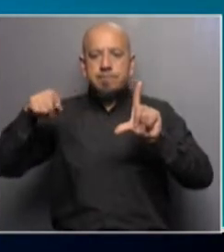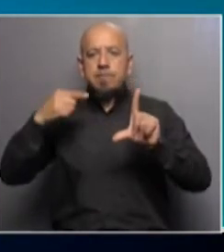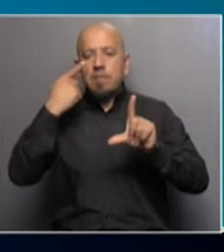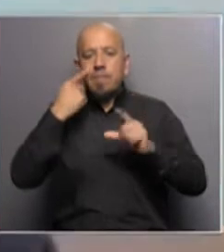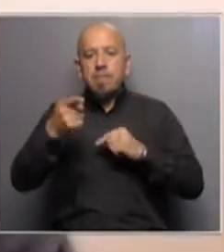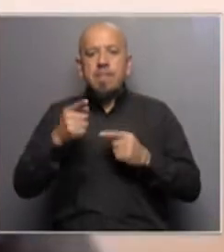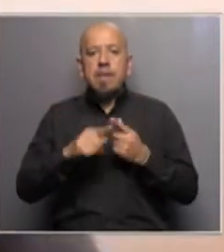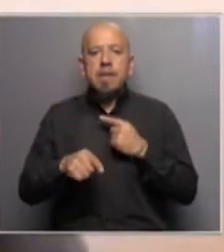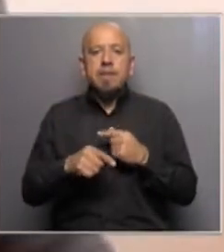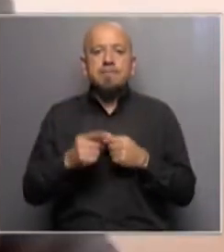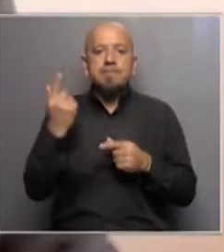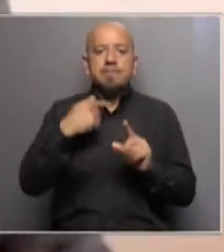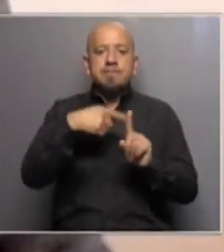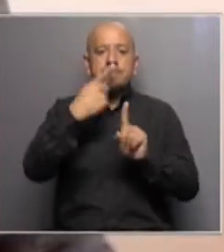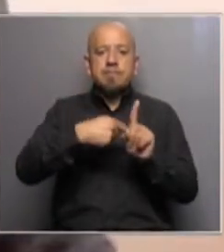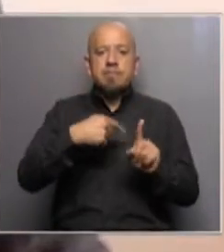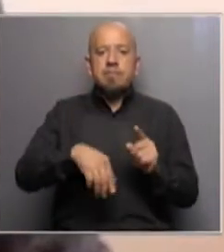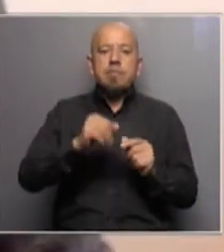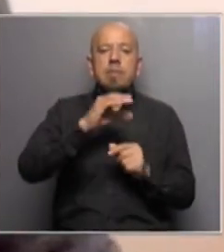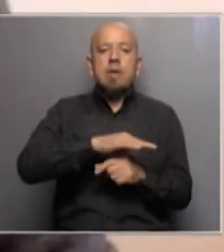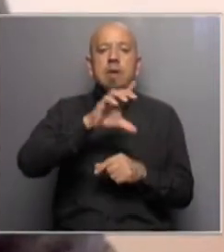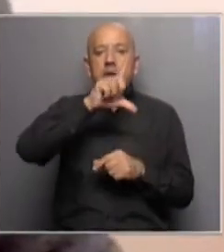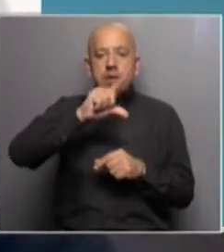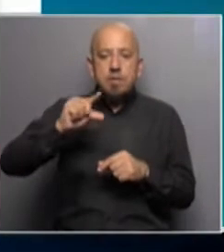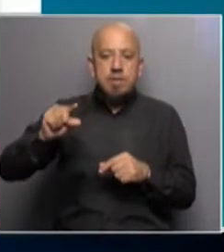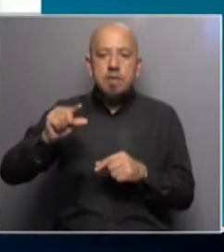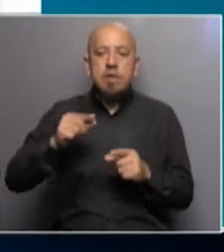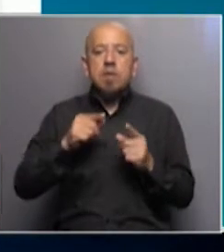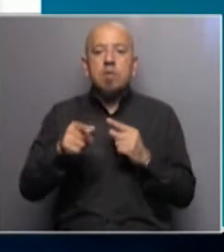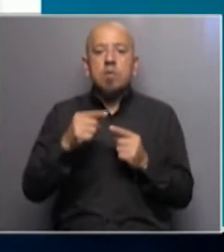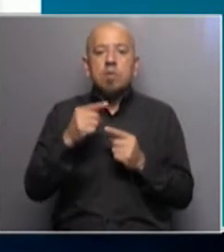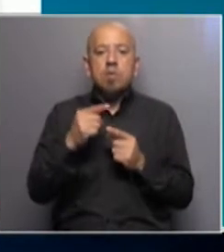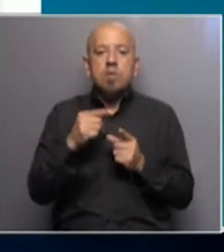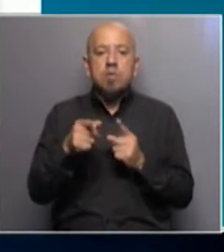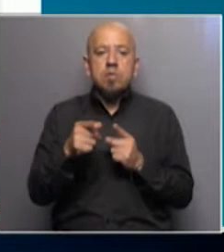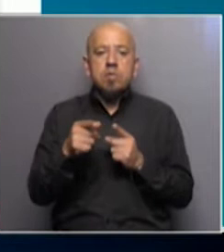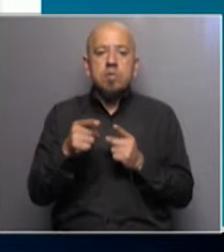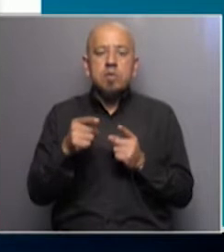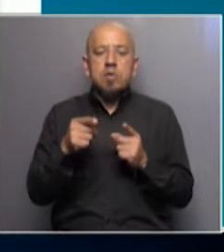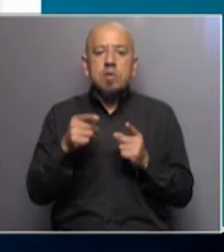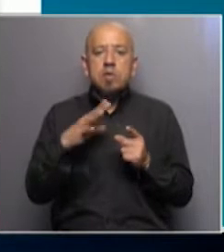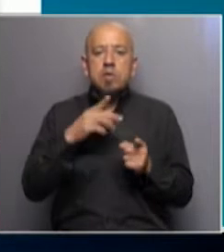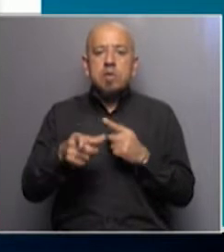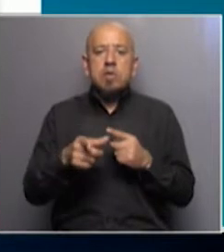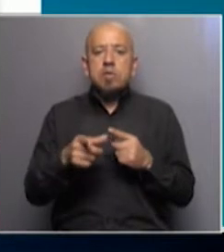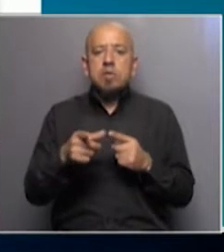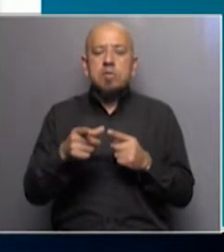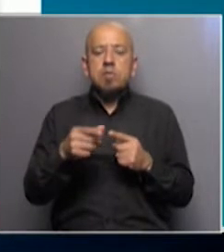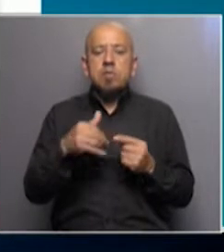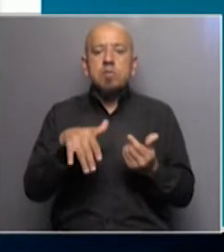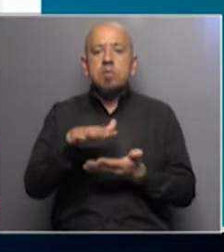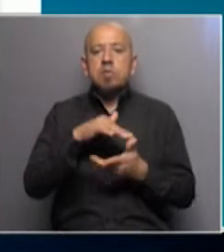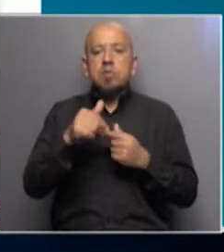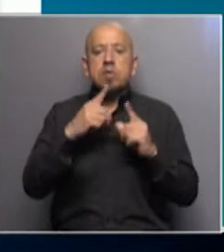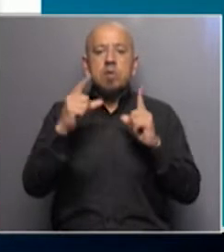cómo la tendencia de los últimos meses es a la baja. Y esa tendencia, como bien decías vos, aparte, está ocurriendo en un entorno donde